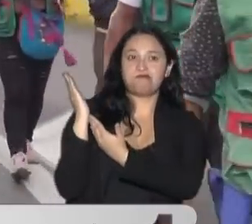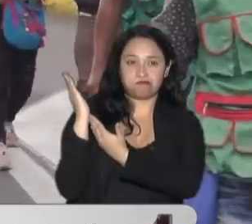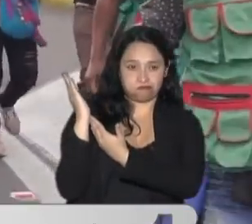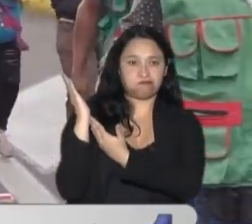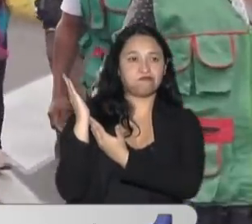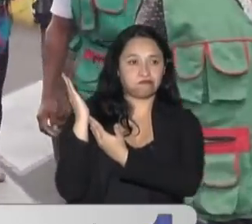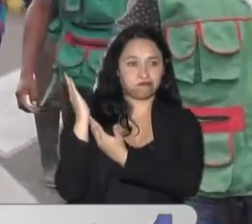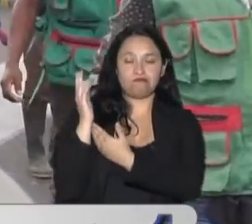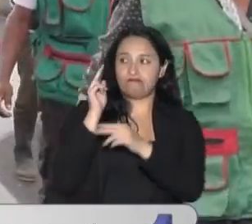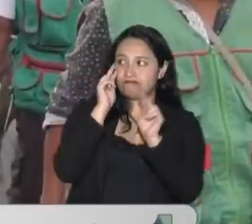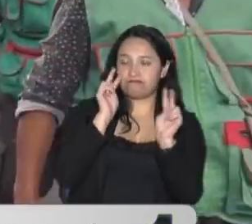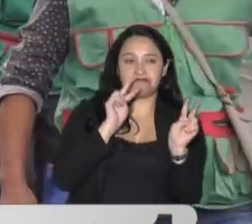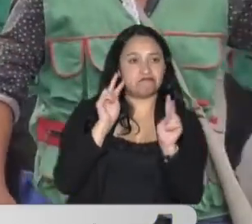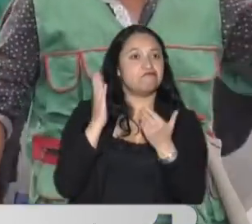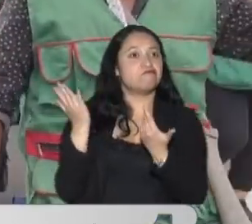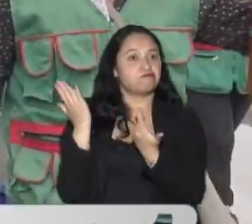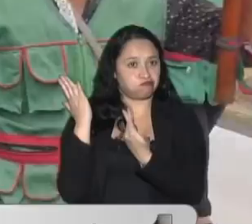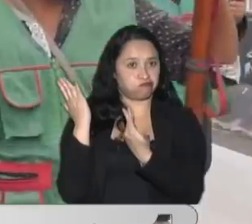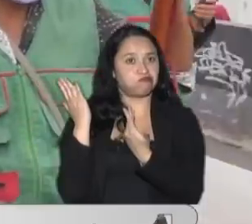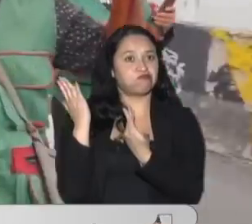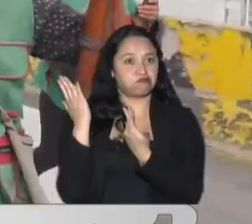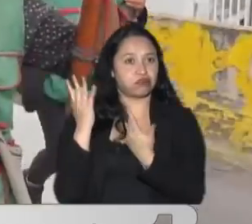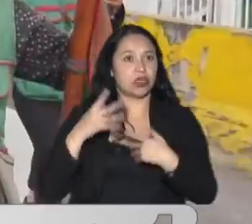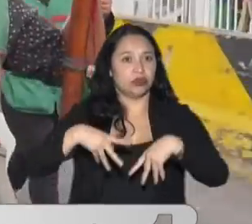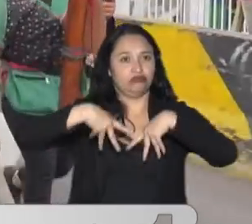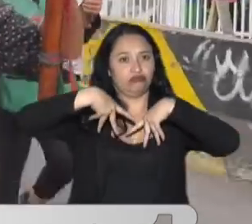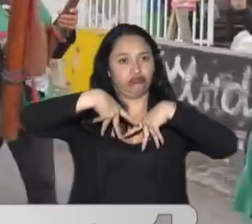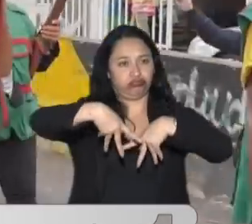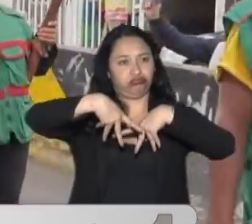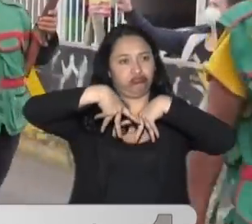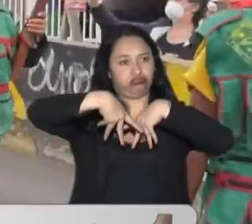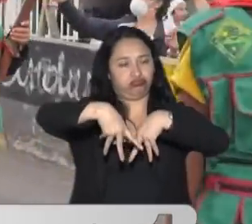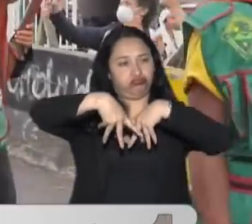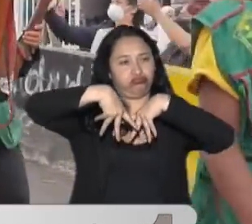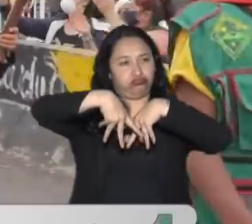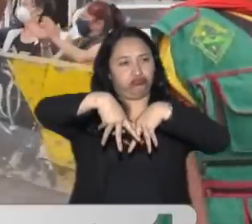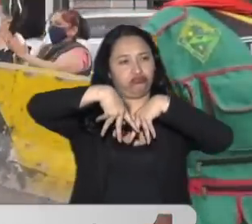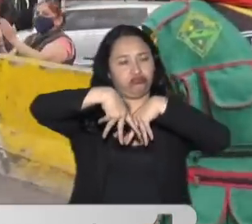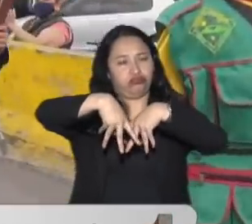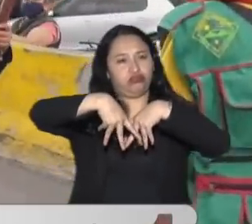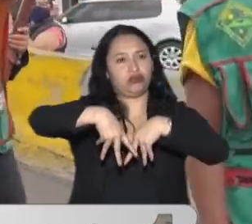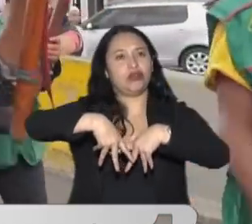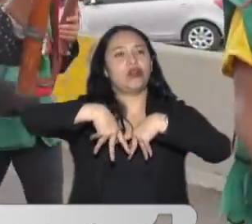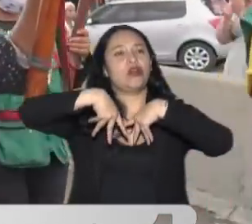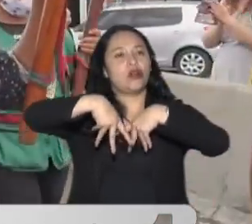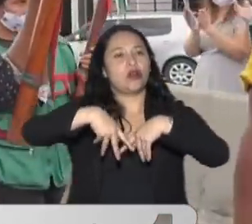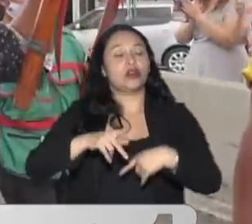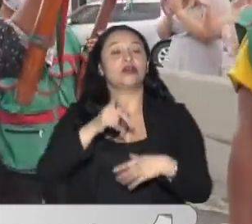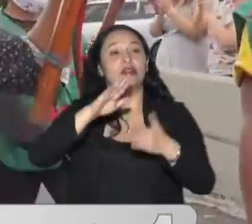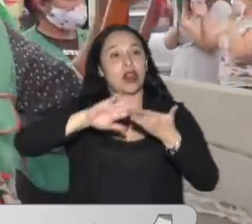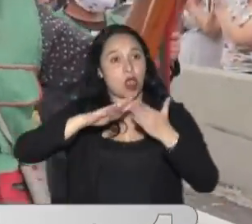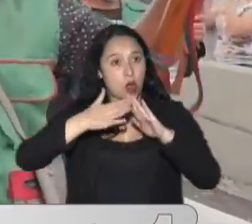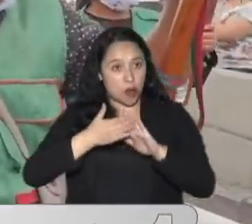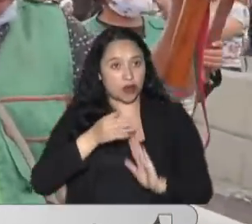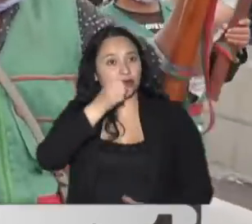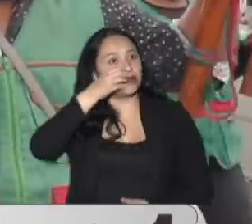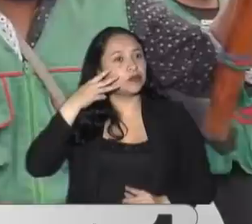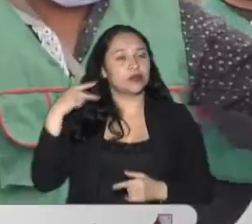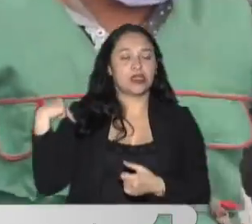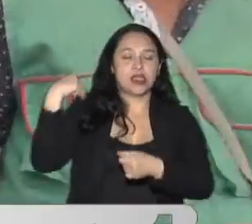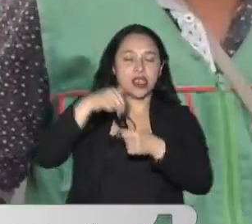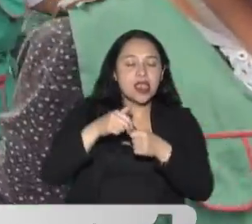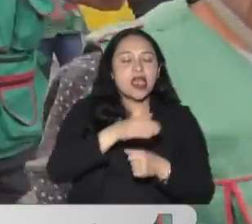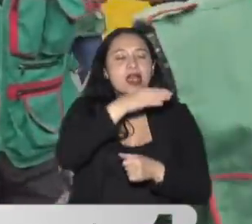pueden presenciar y darse cuenta de la magnitud de esta gran marcha de los indígenas, los campesinos,